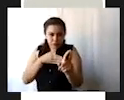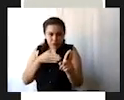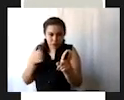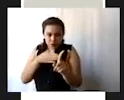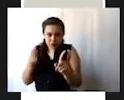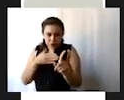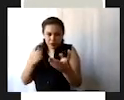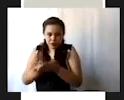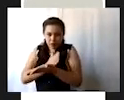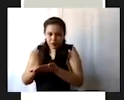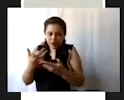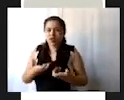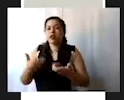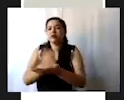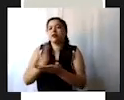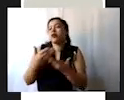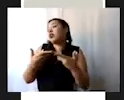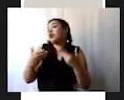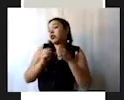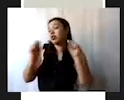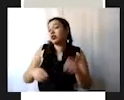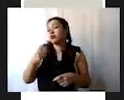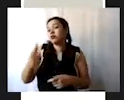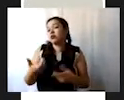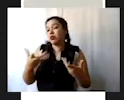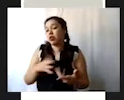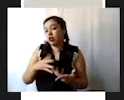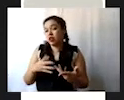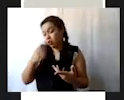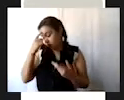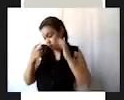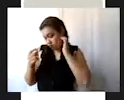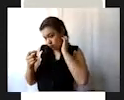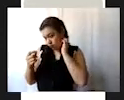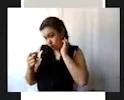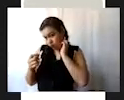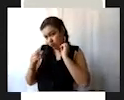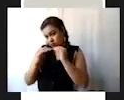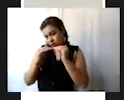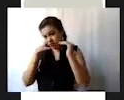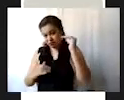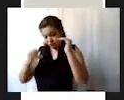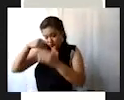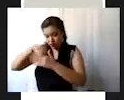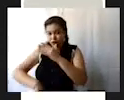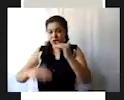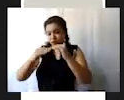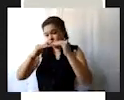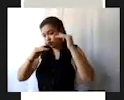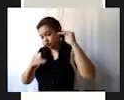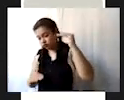que le tenemos que hacer al actual sistema económico que tenemos, que es profundamente desigual y que es profundamente